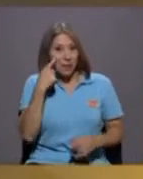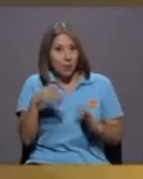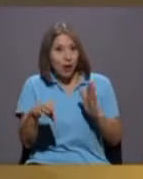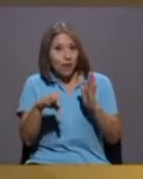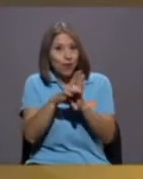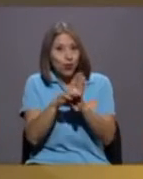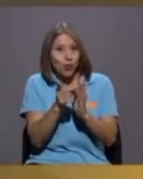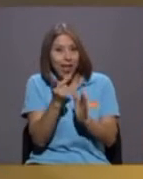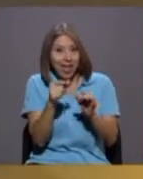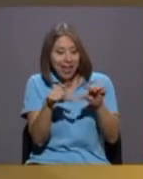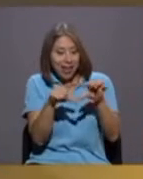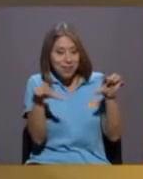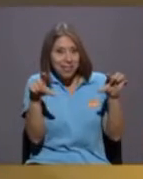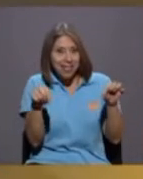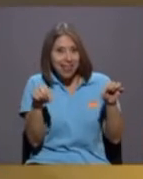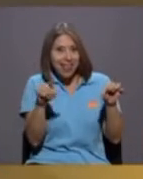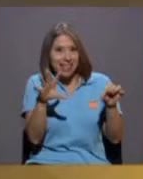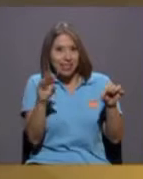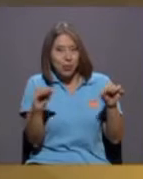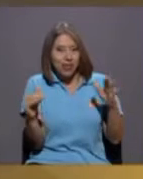quién es porque poca gente